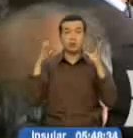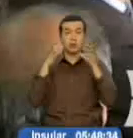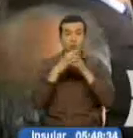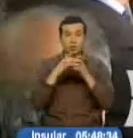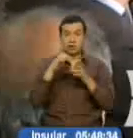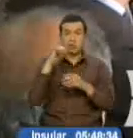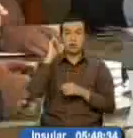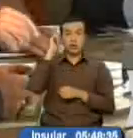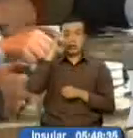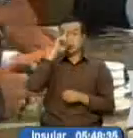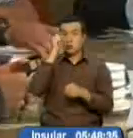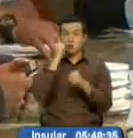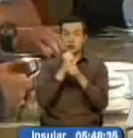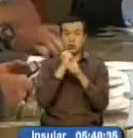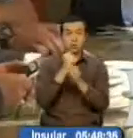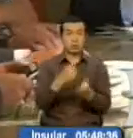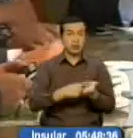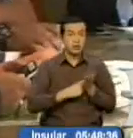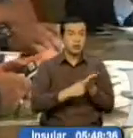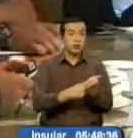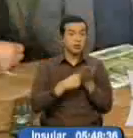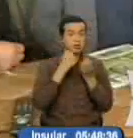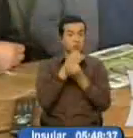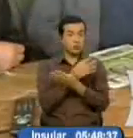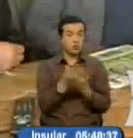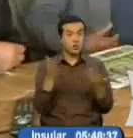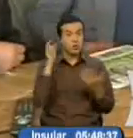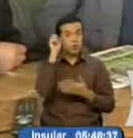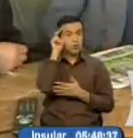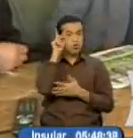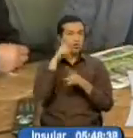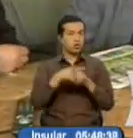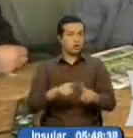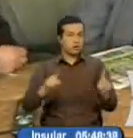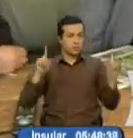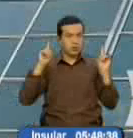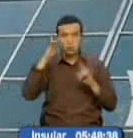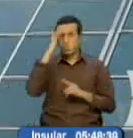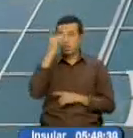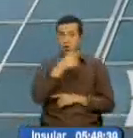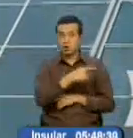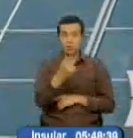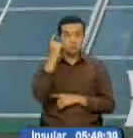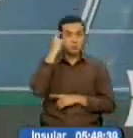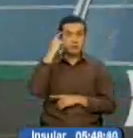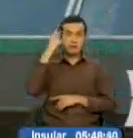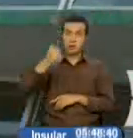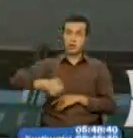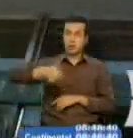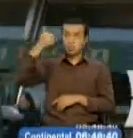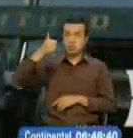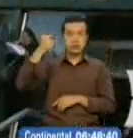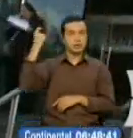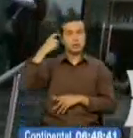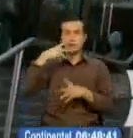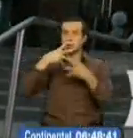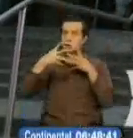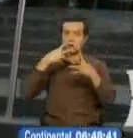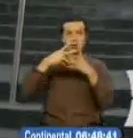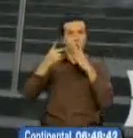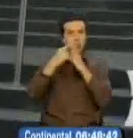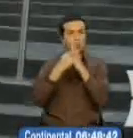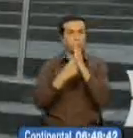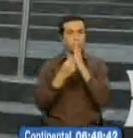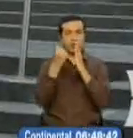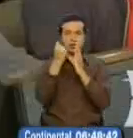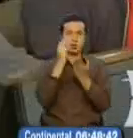organizaciones laborales sentados en una misma mesa expresaron criterios contrarios, pues consideran que las autoridades deben transparentar las cuentas del IES